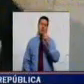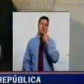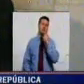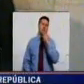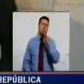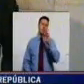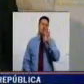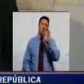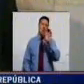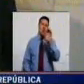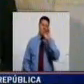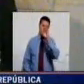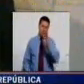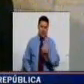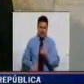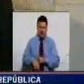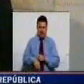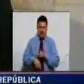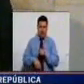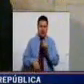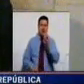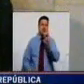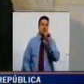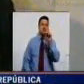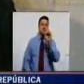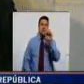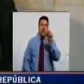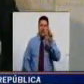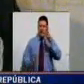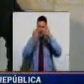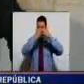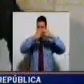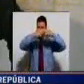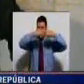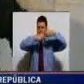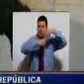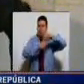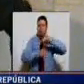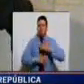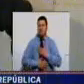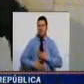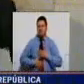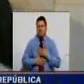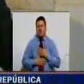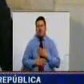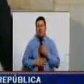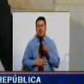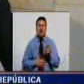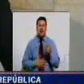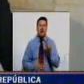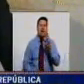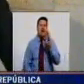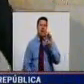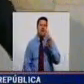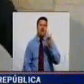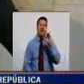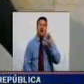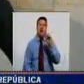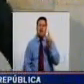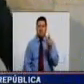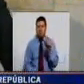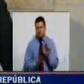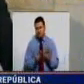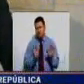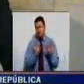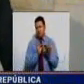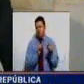el 99% del tiempo en el caso de Isagen, pero creo que sería lamentable no hacer una mención sobre Reficar, dada su importancia,